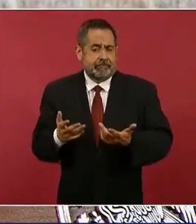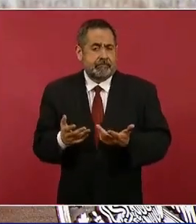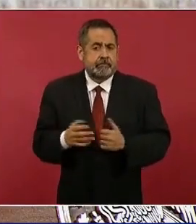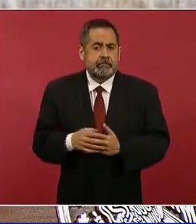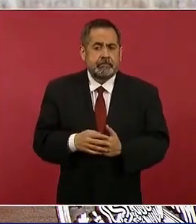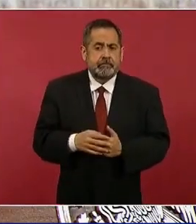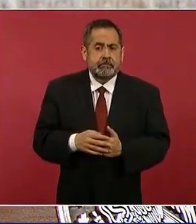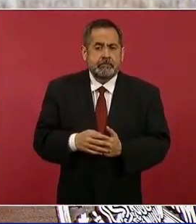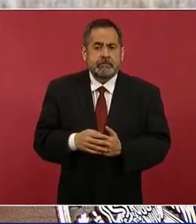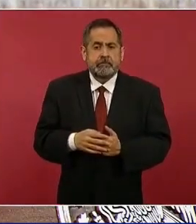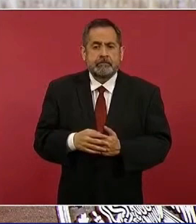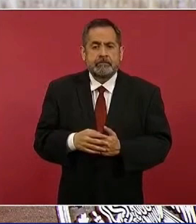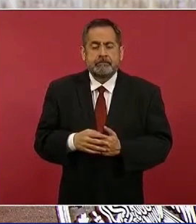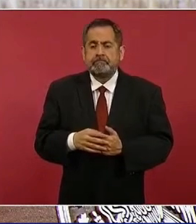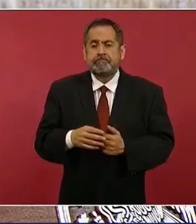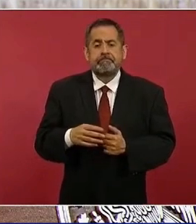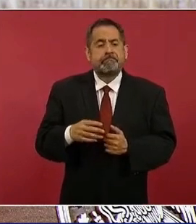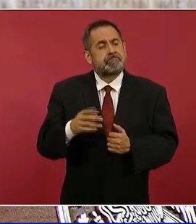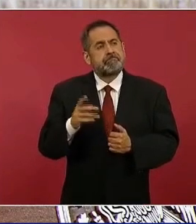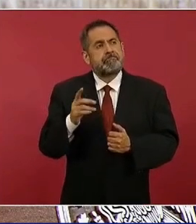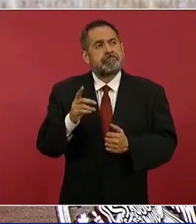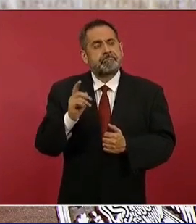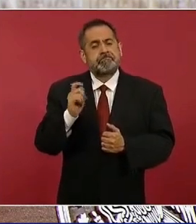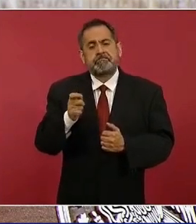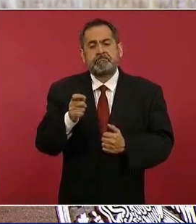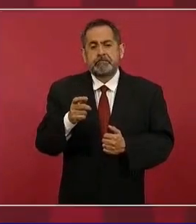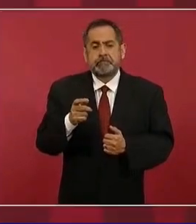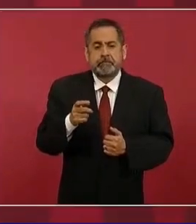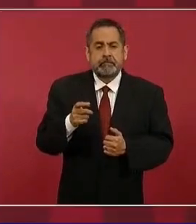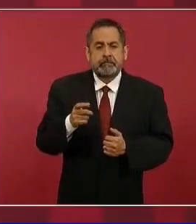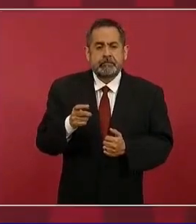periodismo que